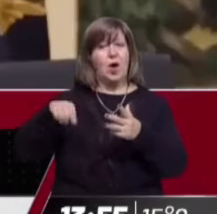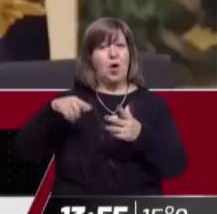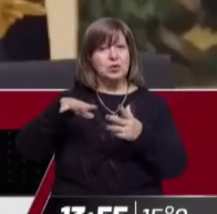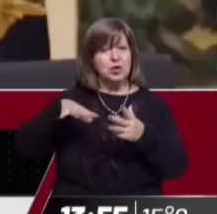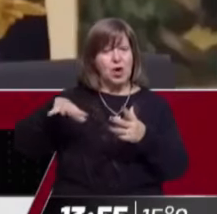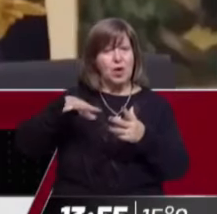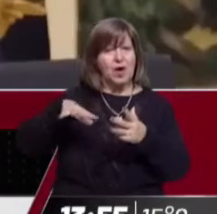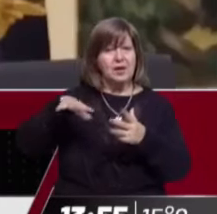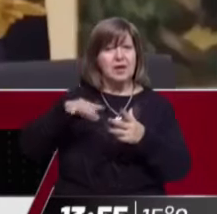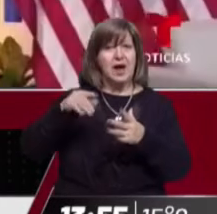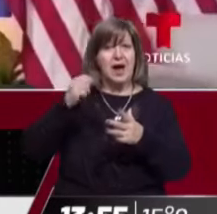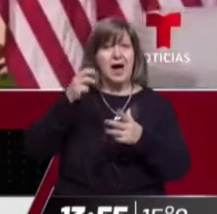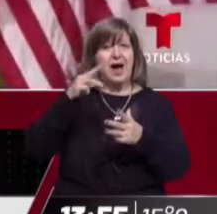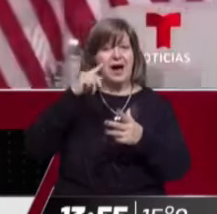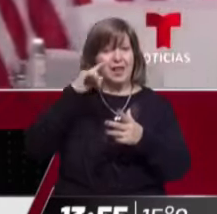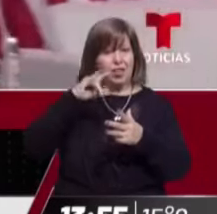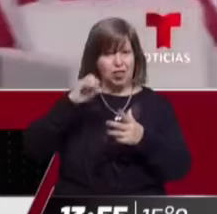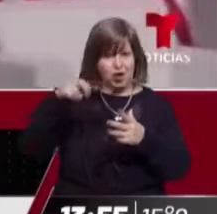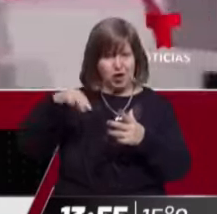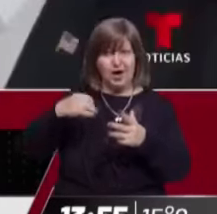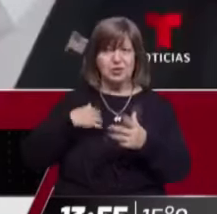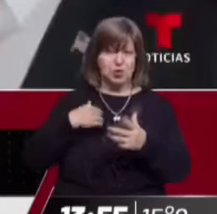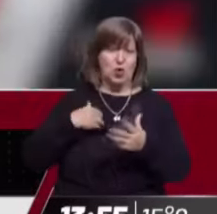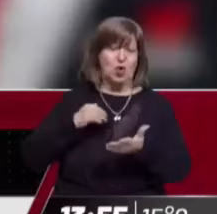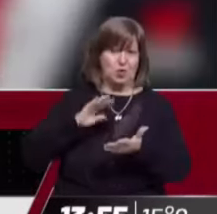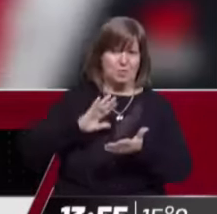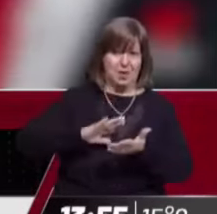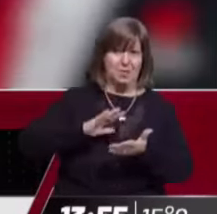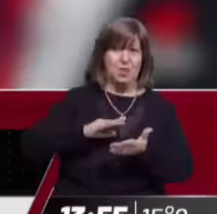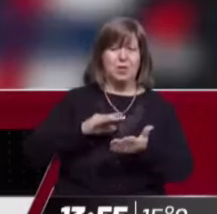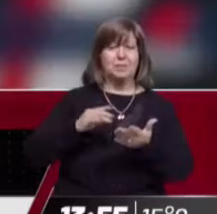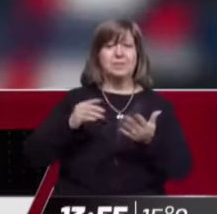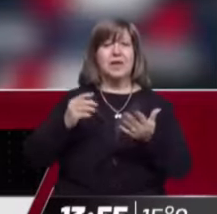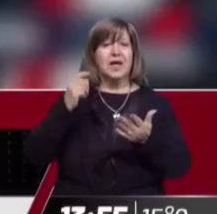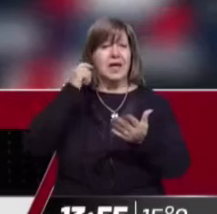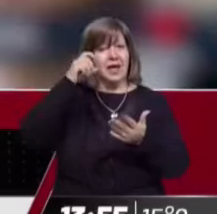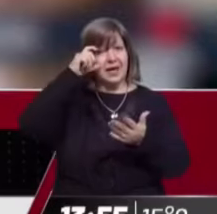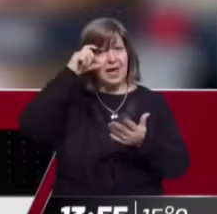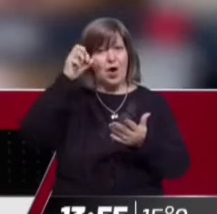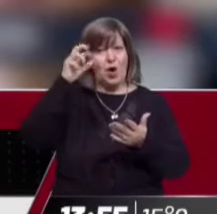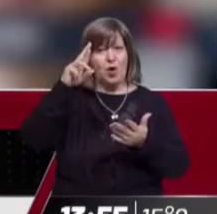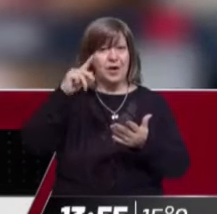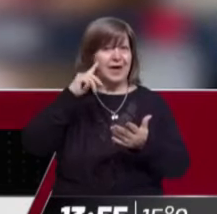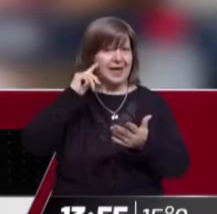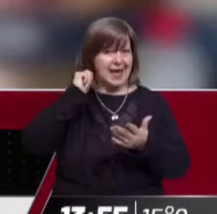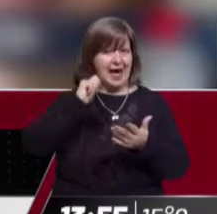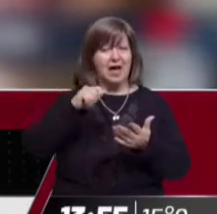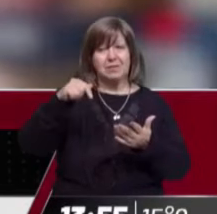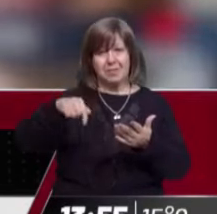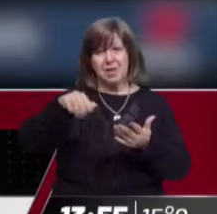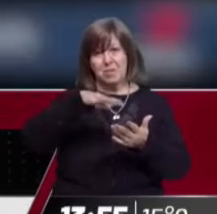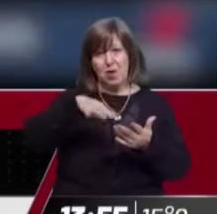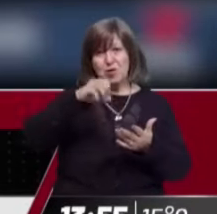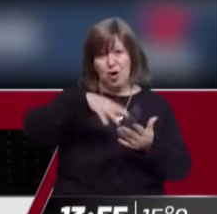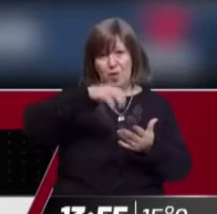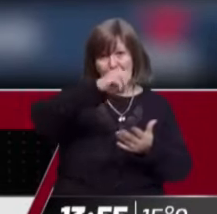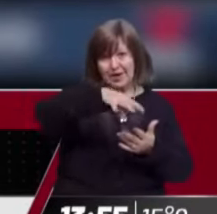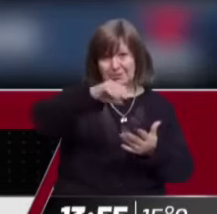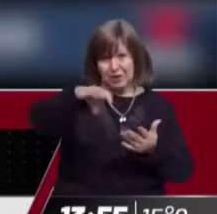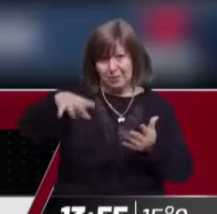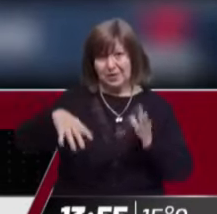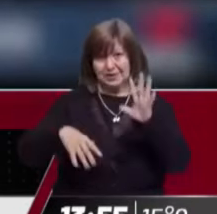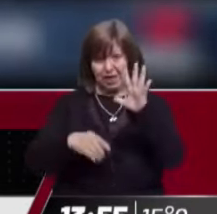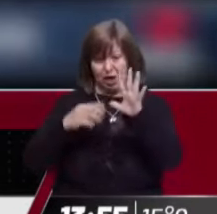como Arizona o aquí desde donde les hablo, Georgia. Bueno, pero hablaron de todo y a que no